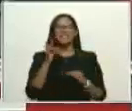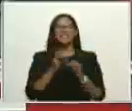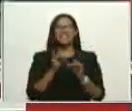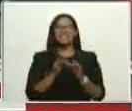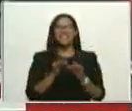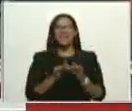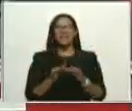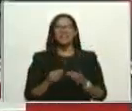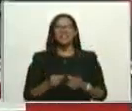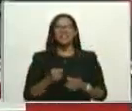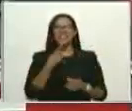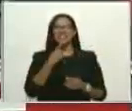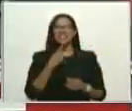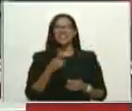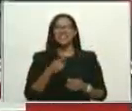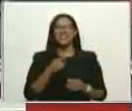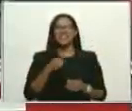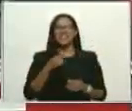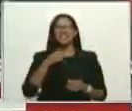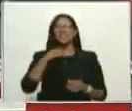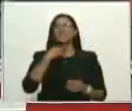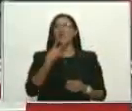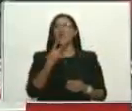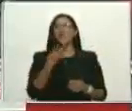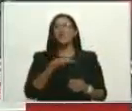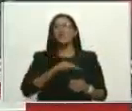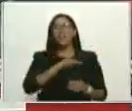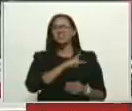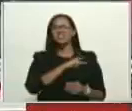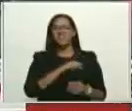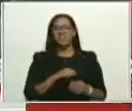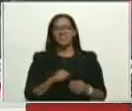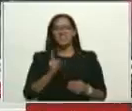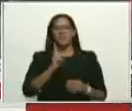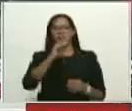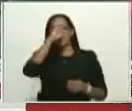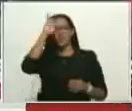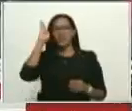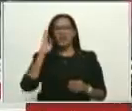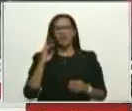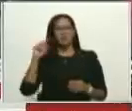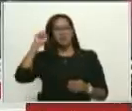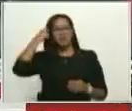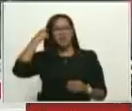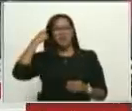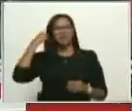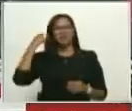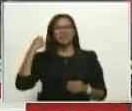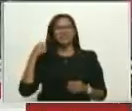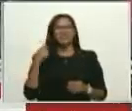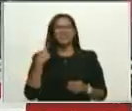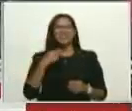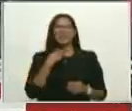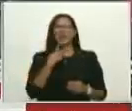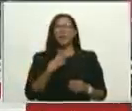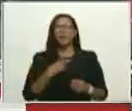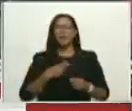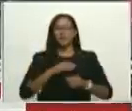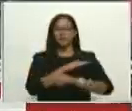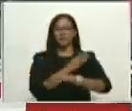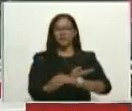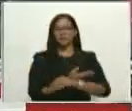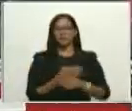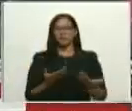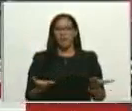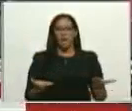septiembre. Que decían que era un doble de Diosdado, que era mentira. Que no era Diosdado, ¿no? Porque tenía la voz gruesa, acababa de salir